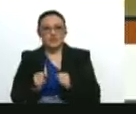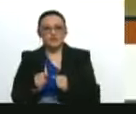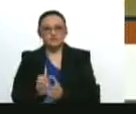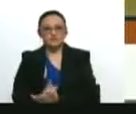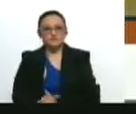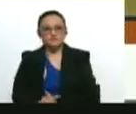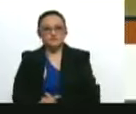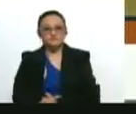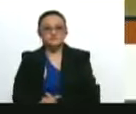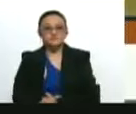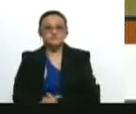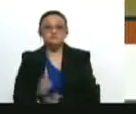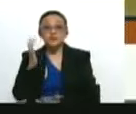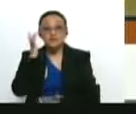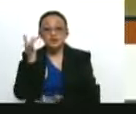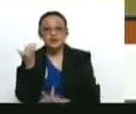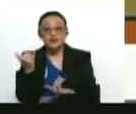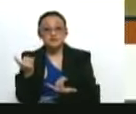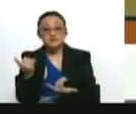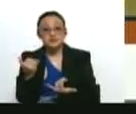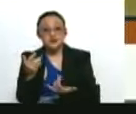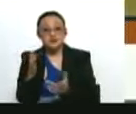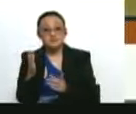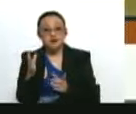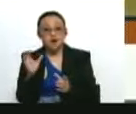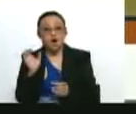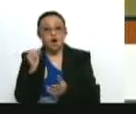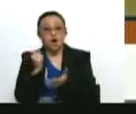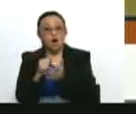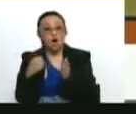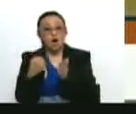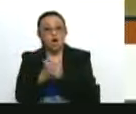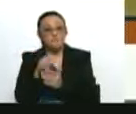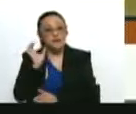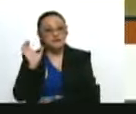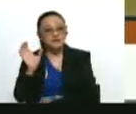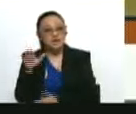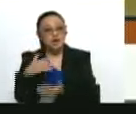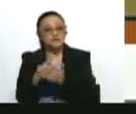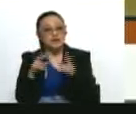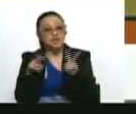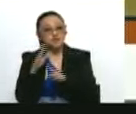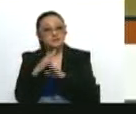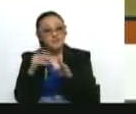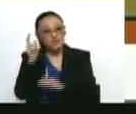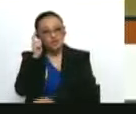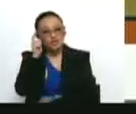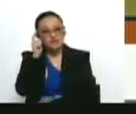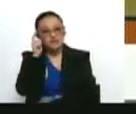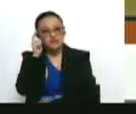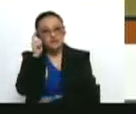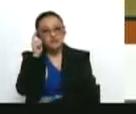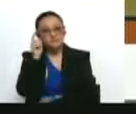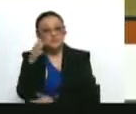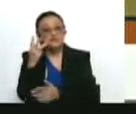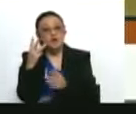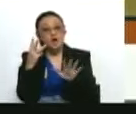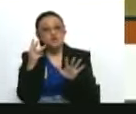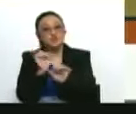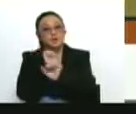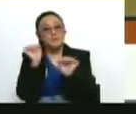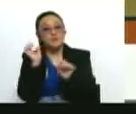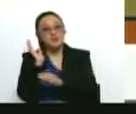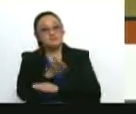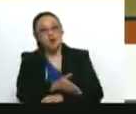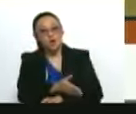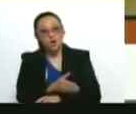Y con astucia desmontamos ese golpe de Estado. A las 12 del mediodía, no mentira, a las 8 de la mañana ya estaban